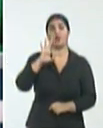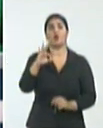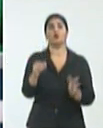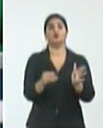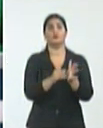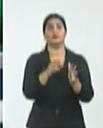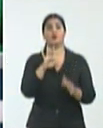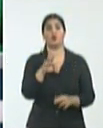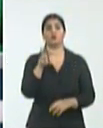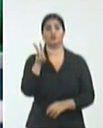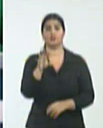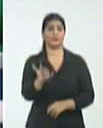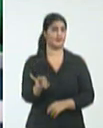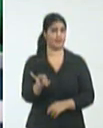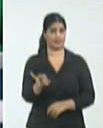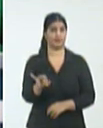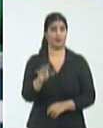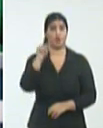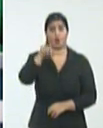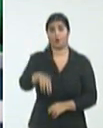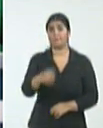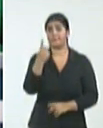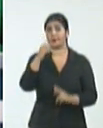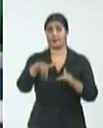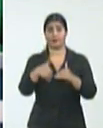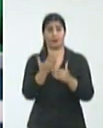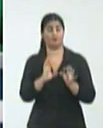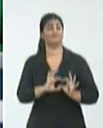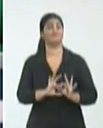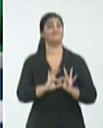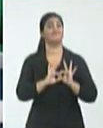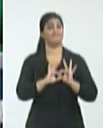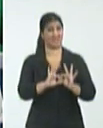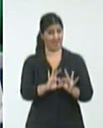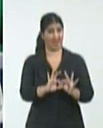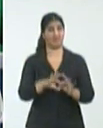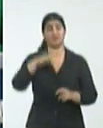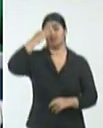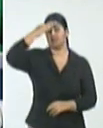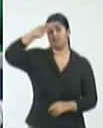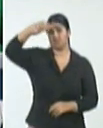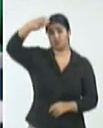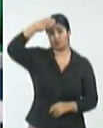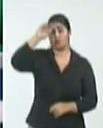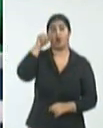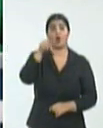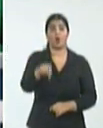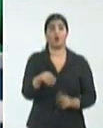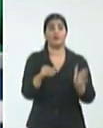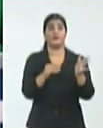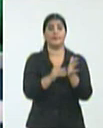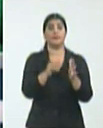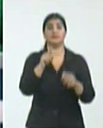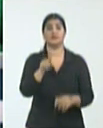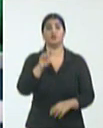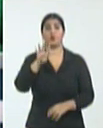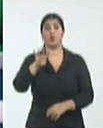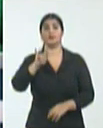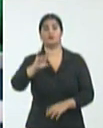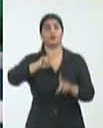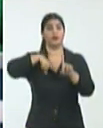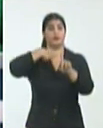8.837, la cifra más alta que hemos tenido en nuestro país, incluso 1.149 más que los